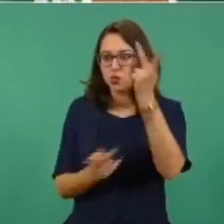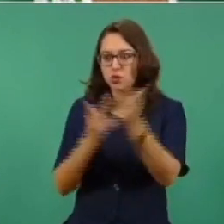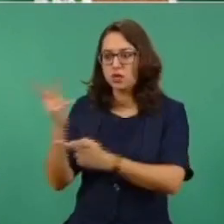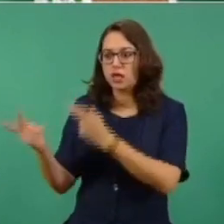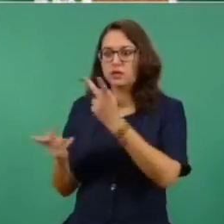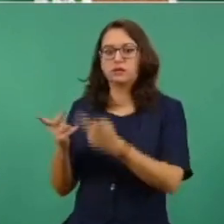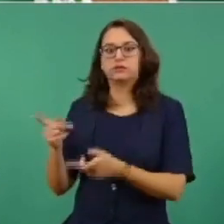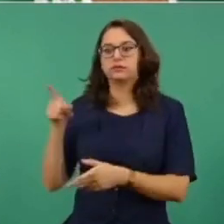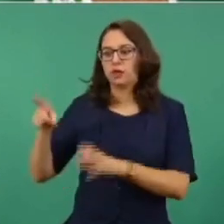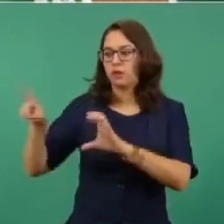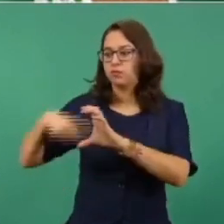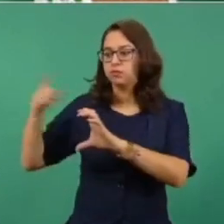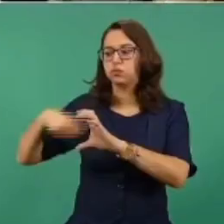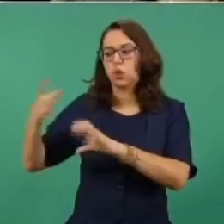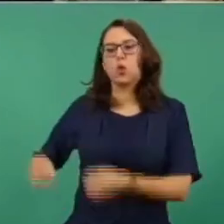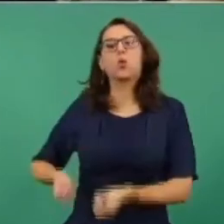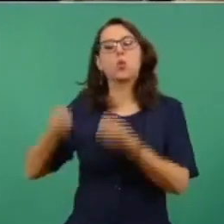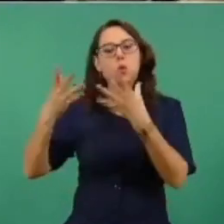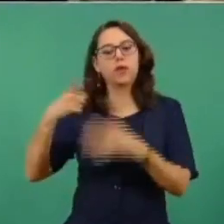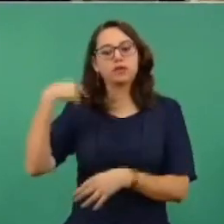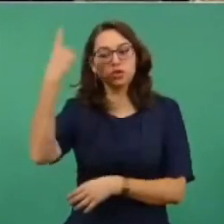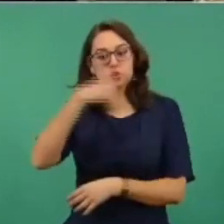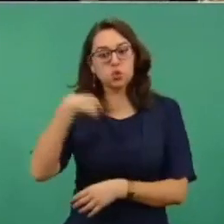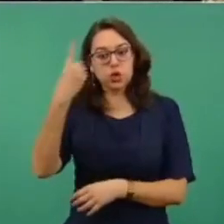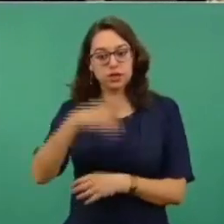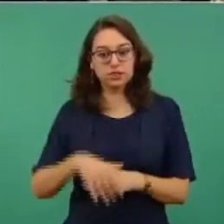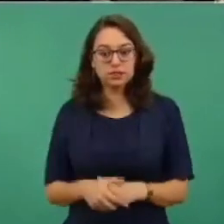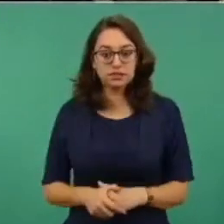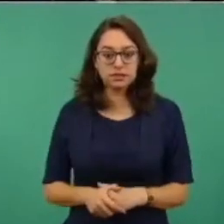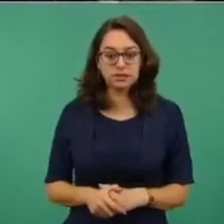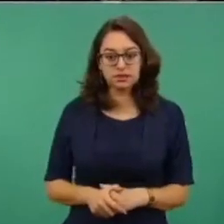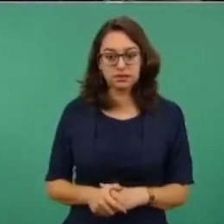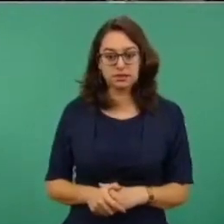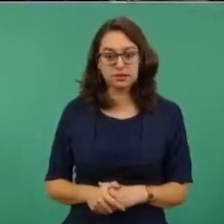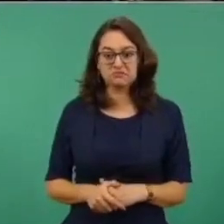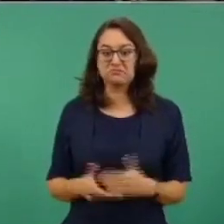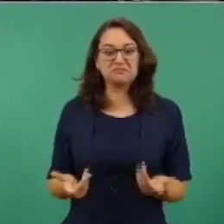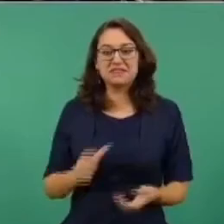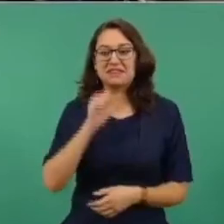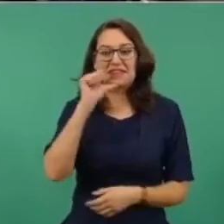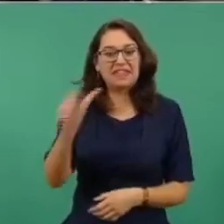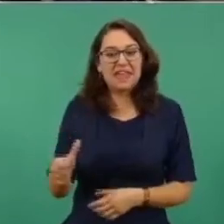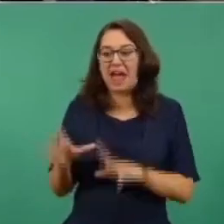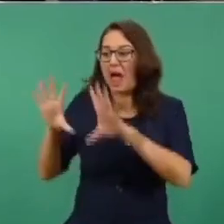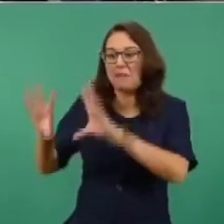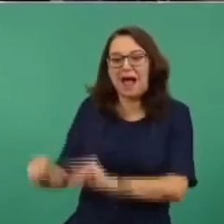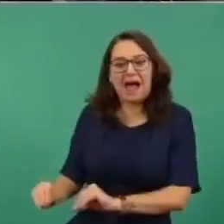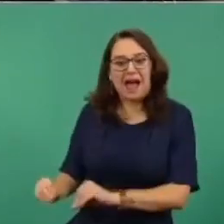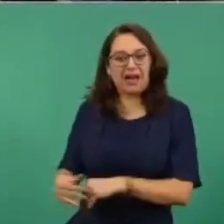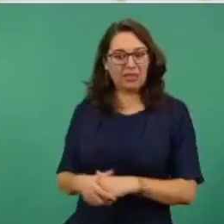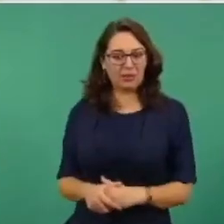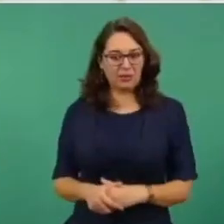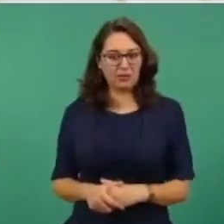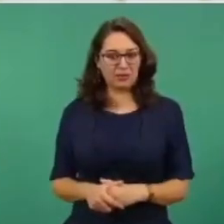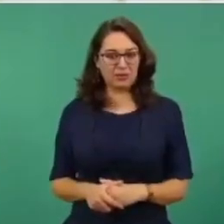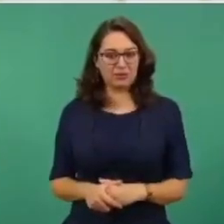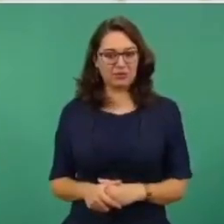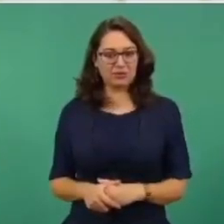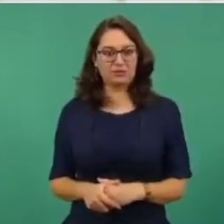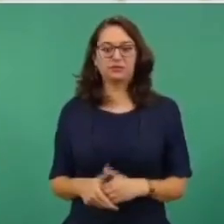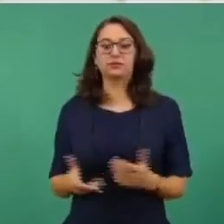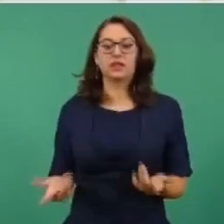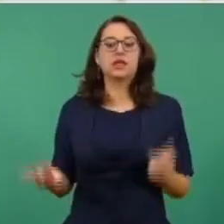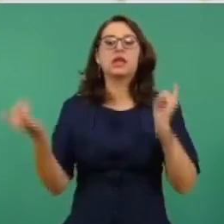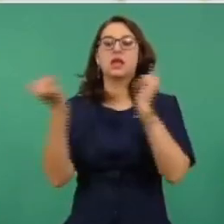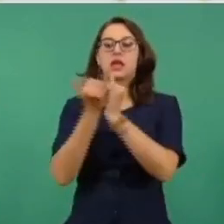cuántas horas turbinan para generar energía. Casi nada. Y lo mismo con